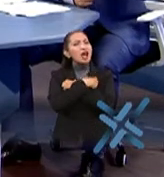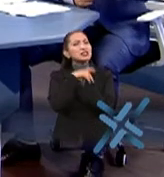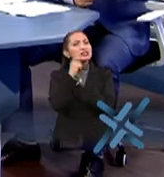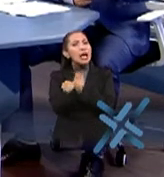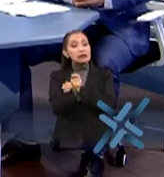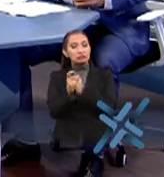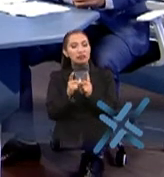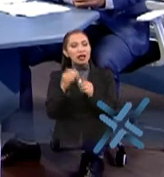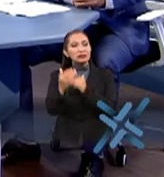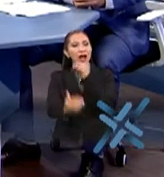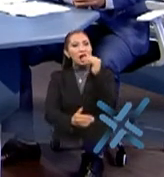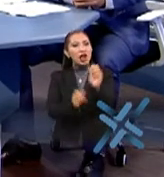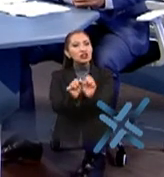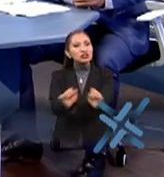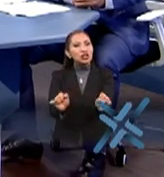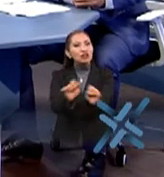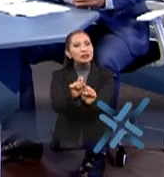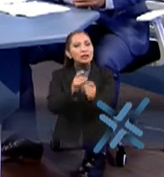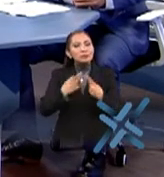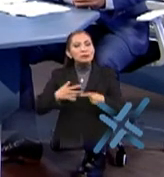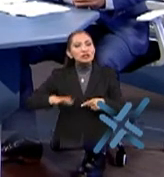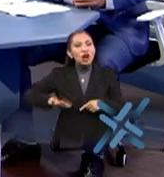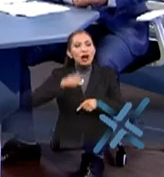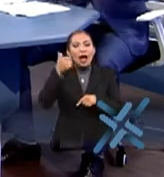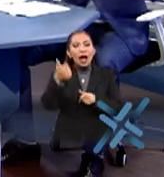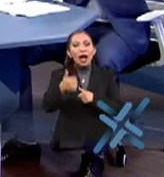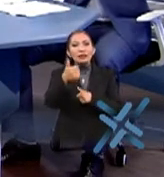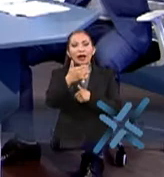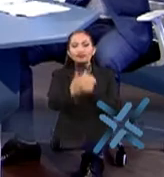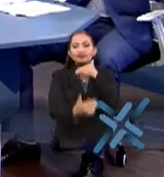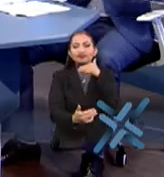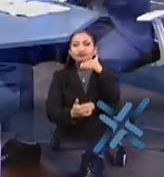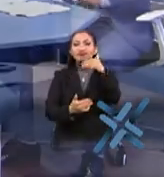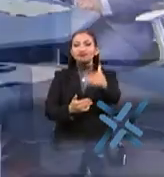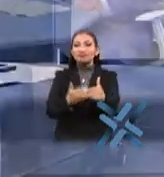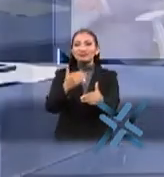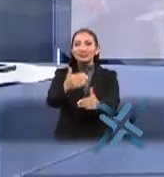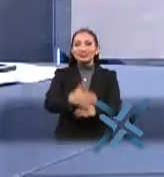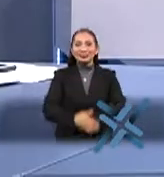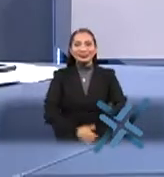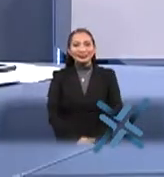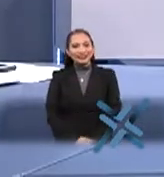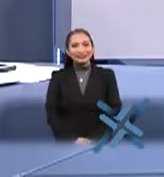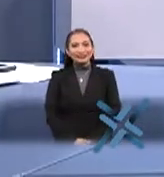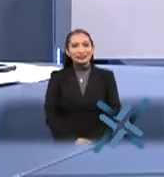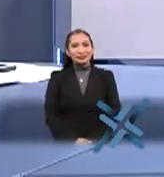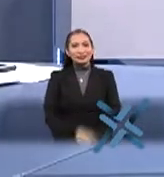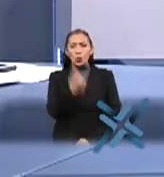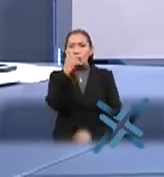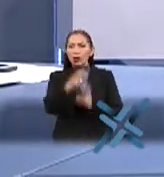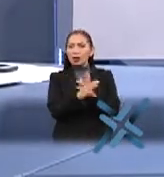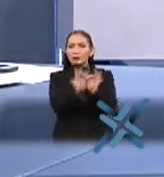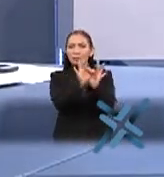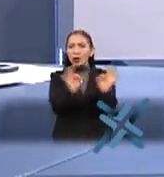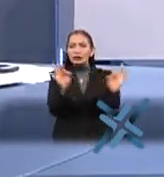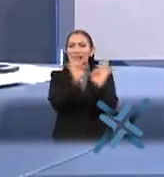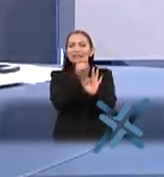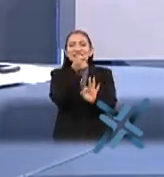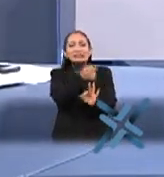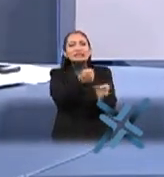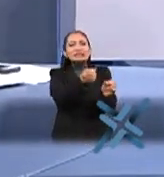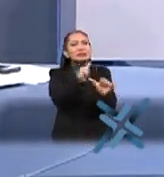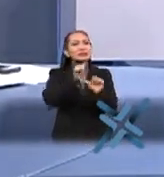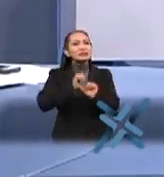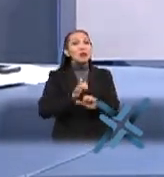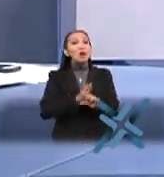el desarrollo de una sociedad que está en cada paso que se da. Una de las partes fundamentales de esta agencia